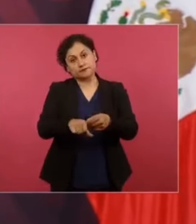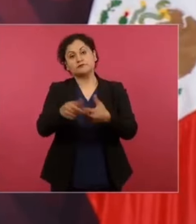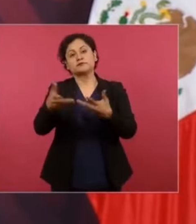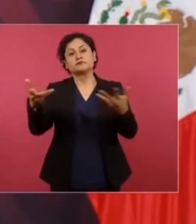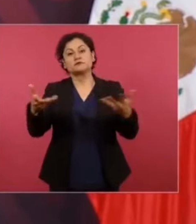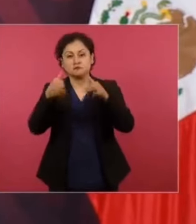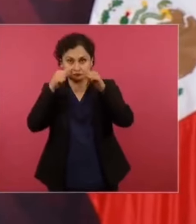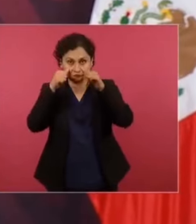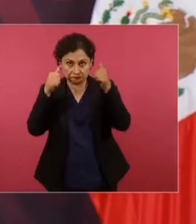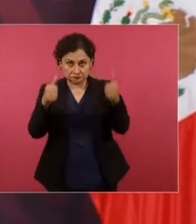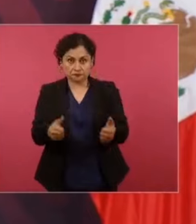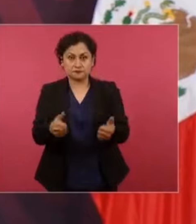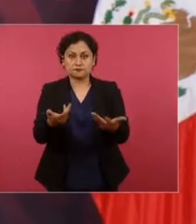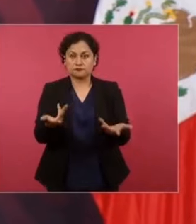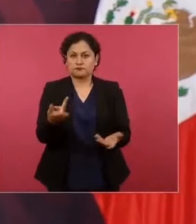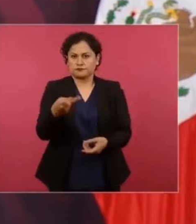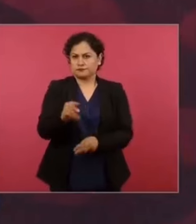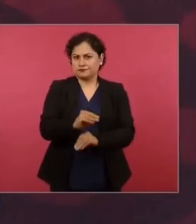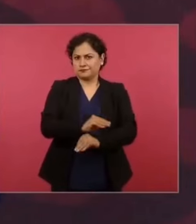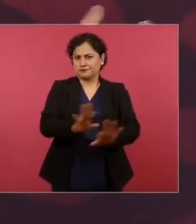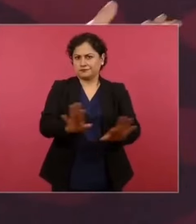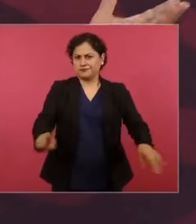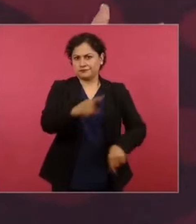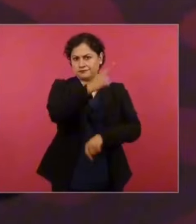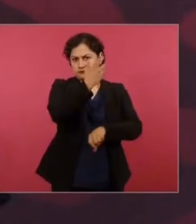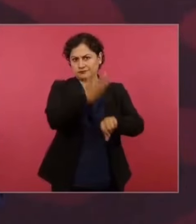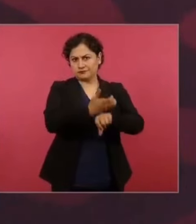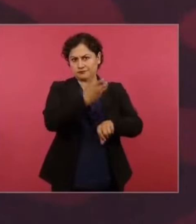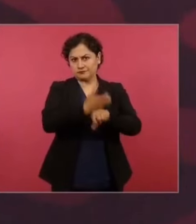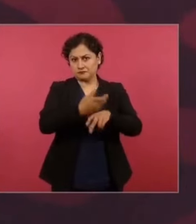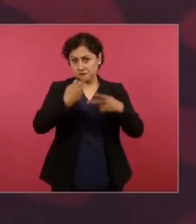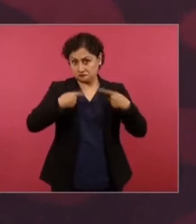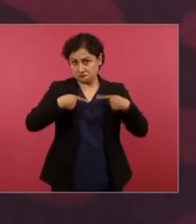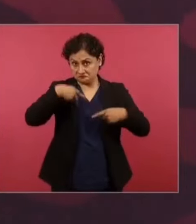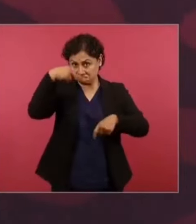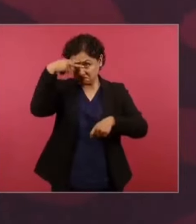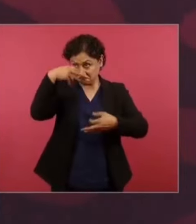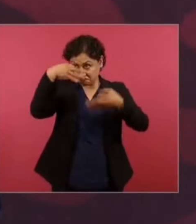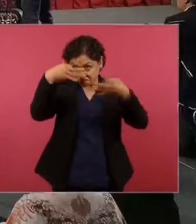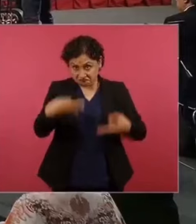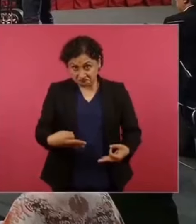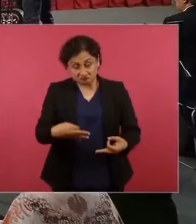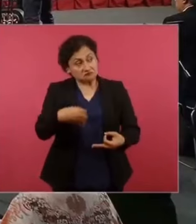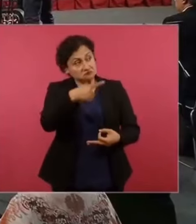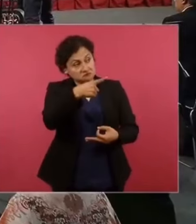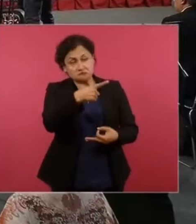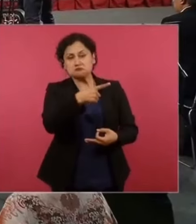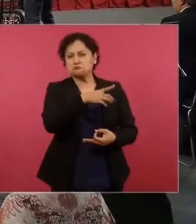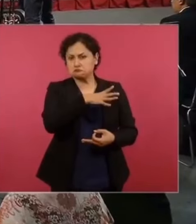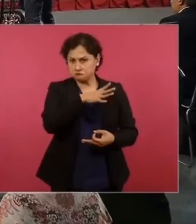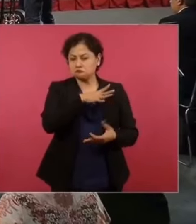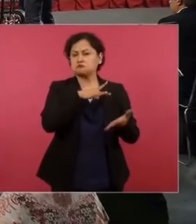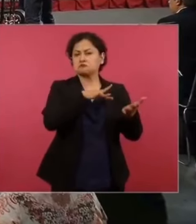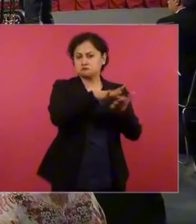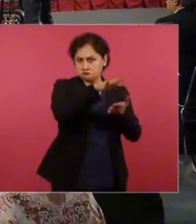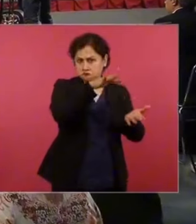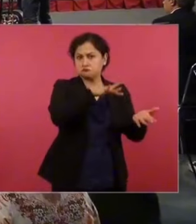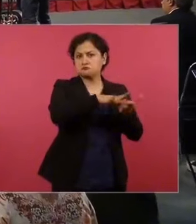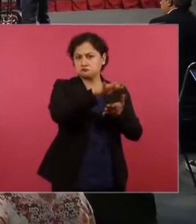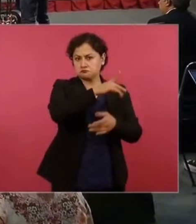un derecho porque ellos son mexicanos exactamente ya están presupuestados Ajá ya nada más sería agilizar